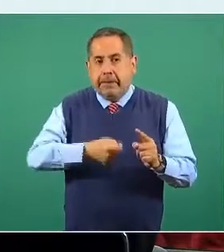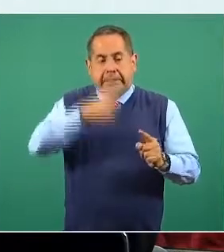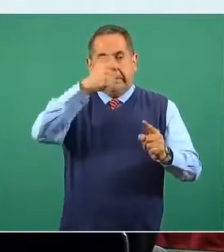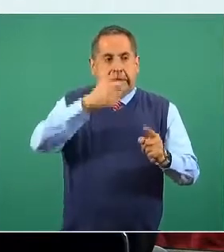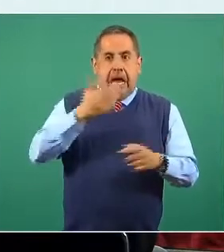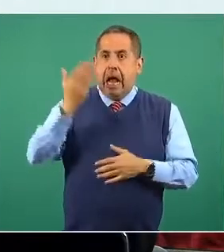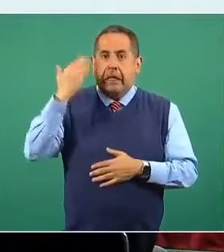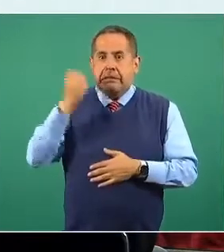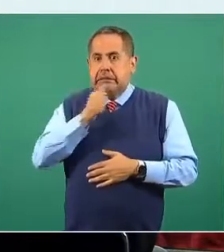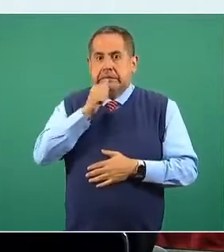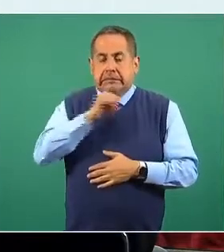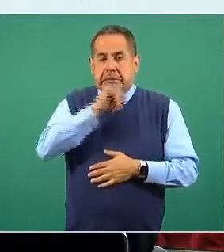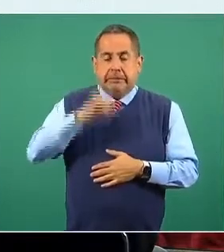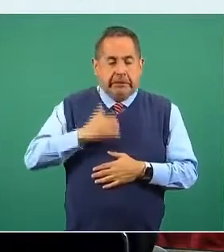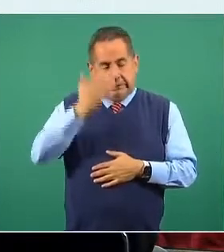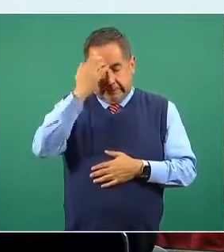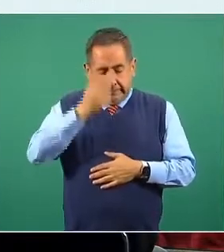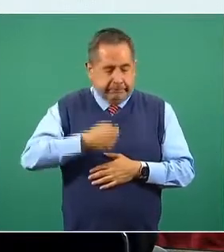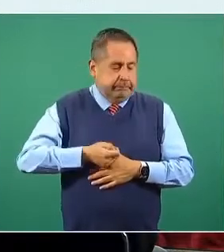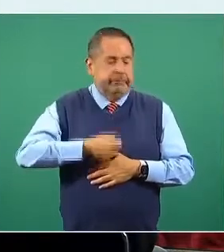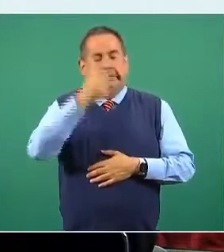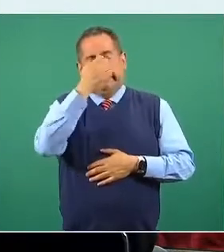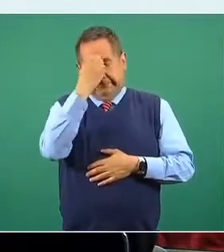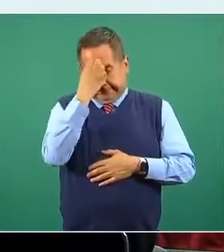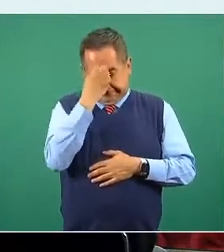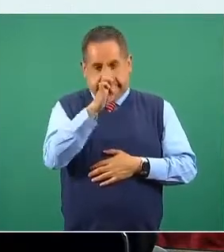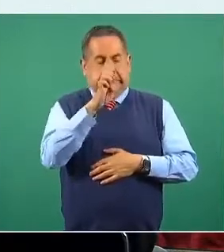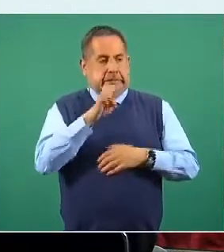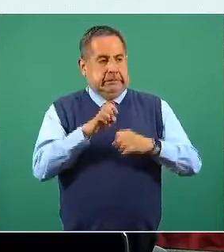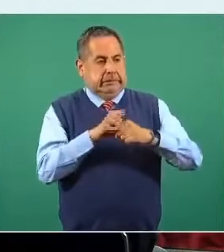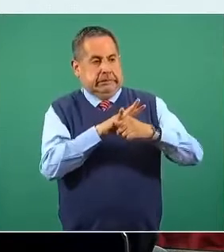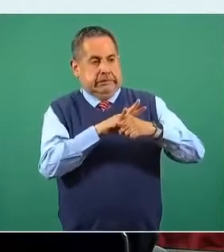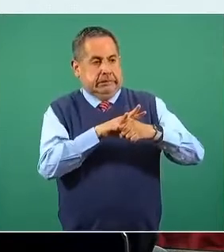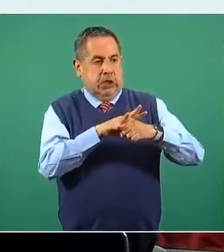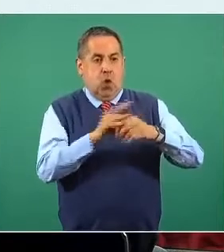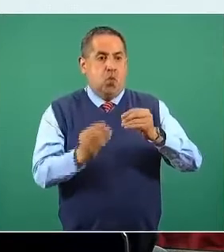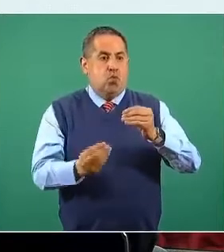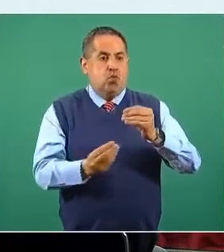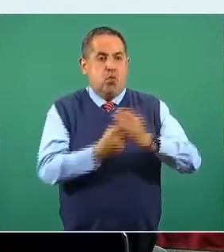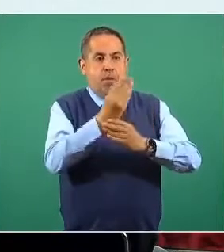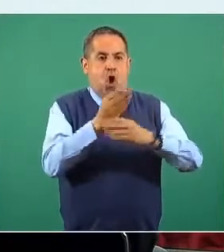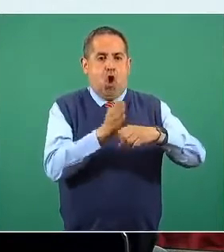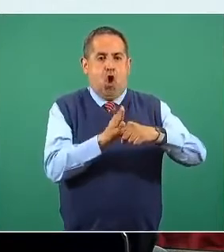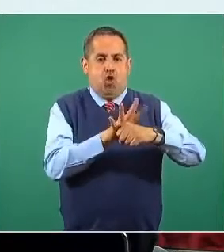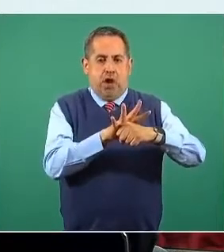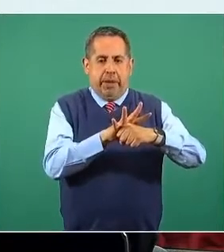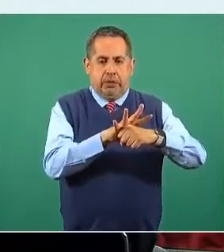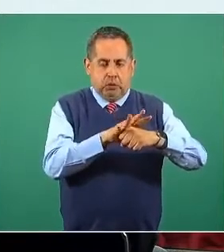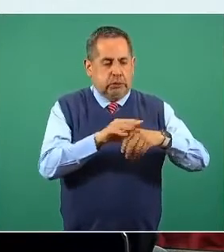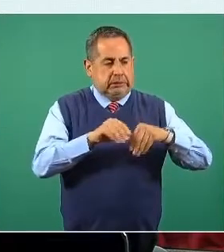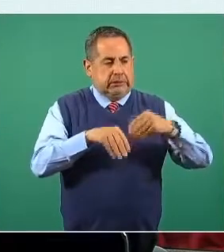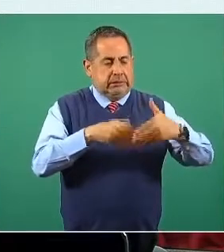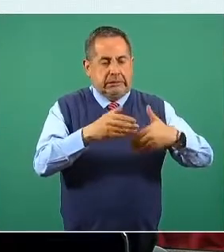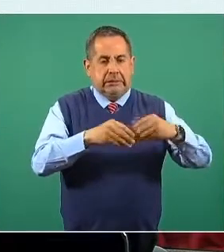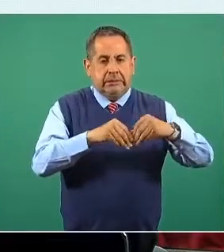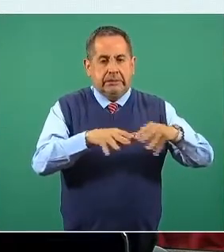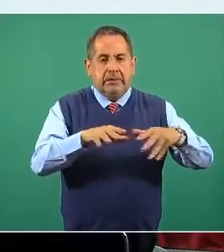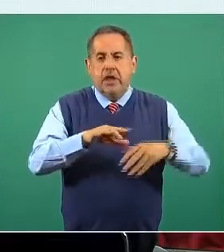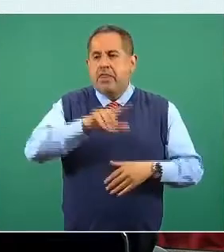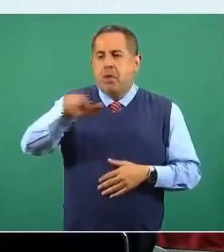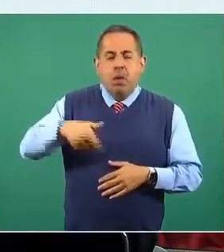sido previamente identificado y se lo catalogaba como un novel coronavirus. Posteriormente, en el tiempo, recibiría